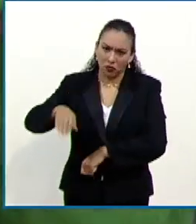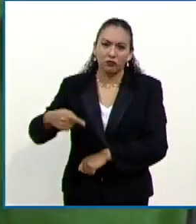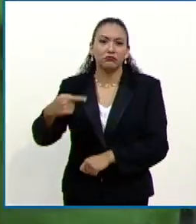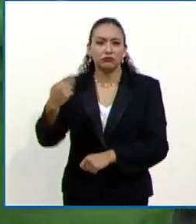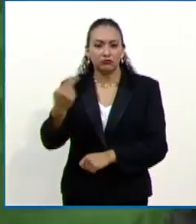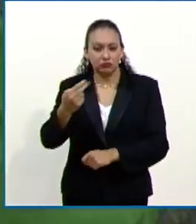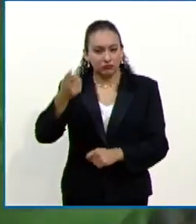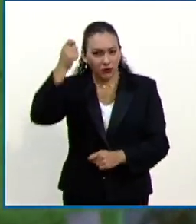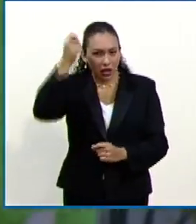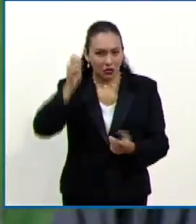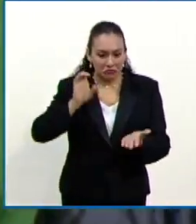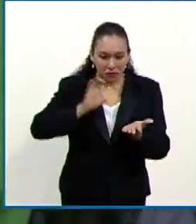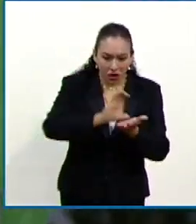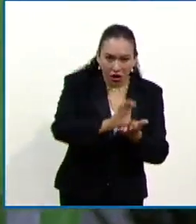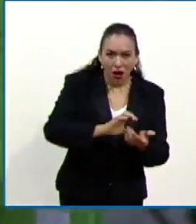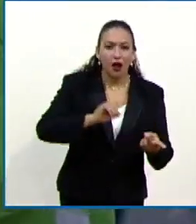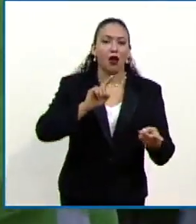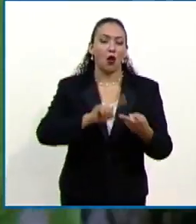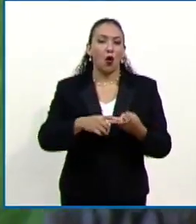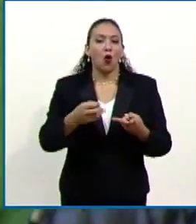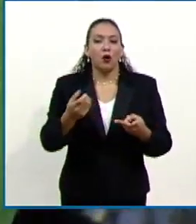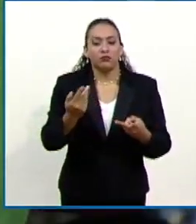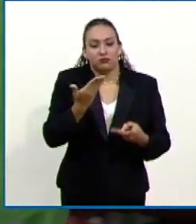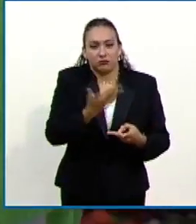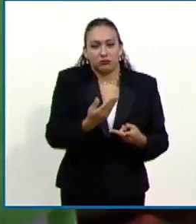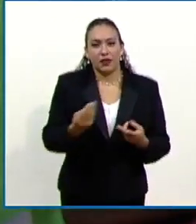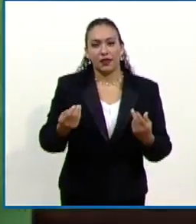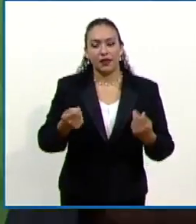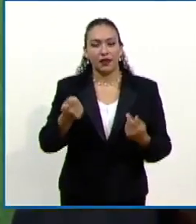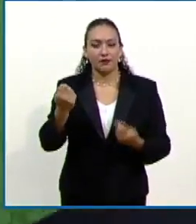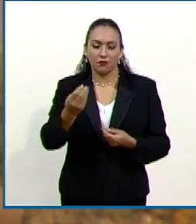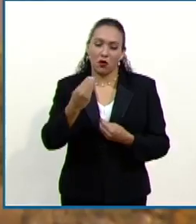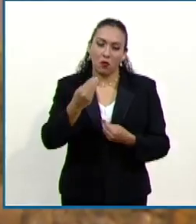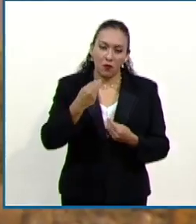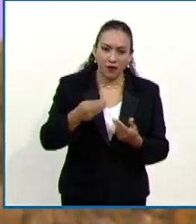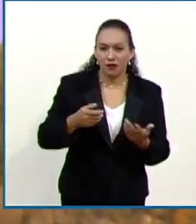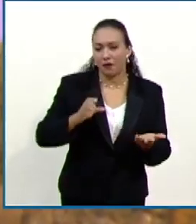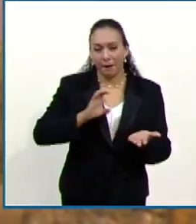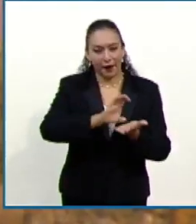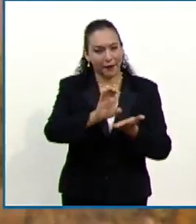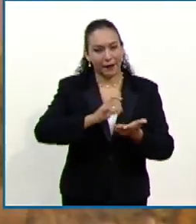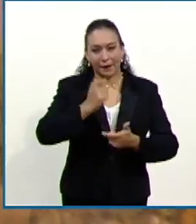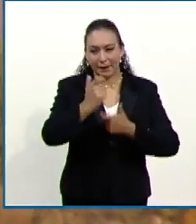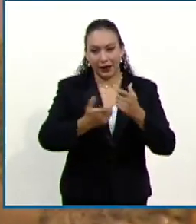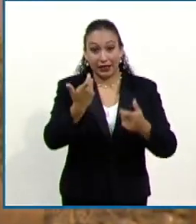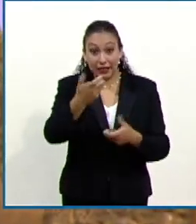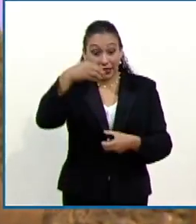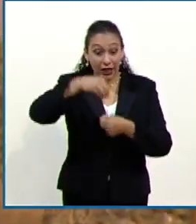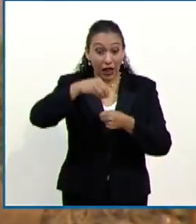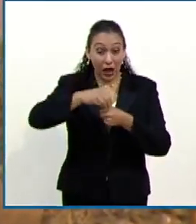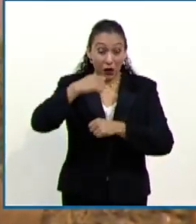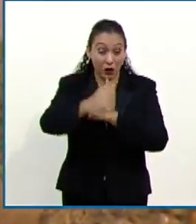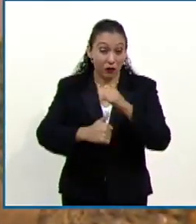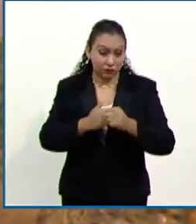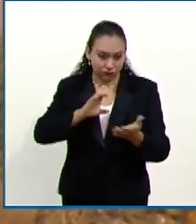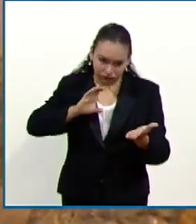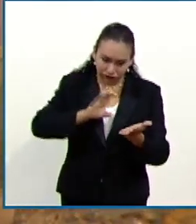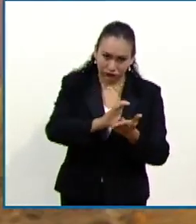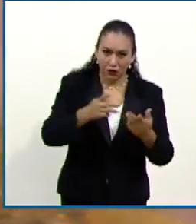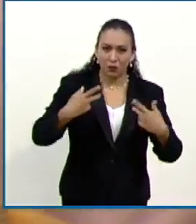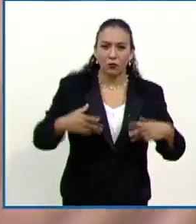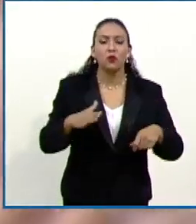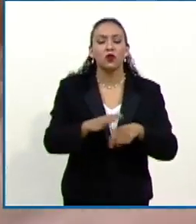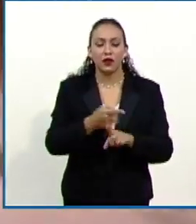ambas constituyen una unidad en la medida que una petición de un tercero para ser nombrado beneficiario obedece a